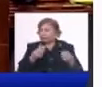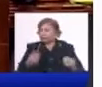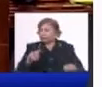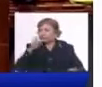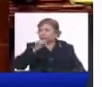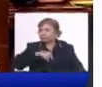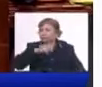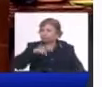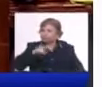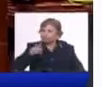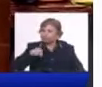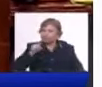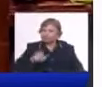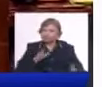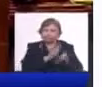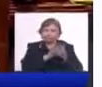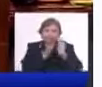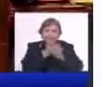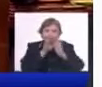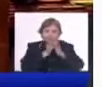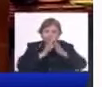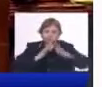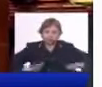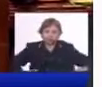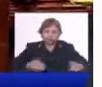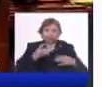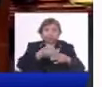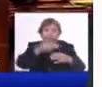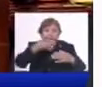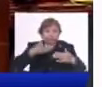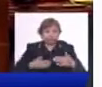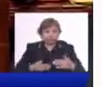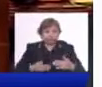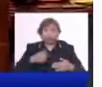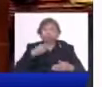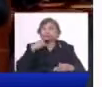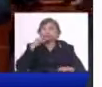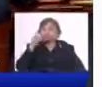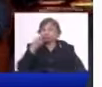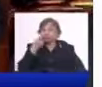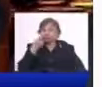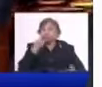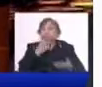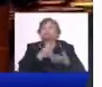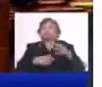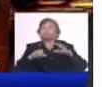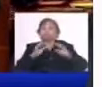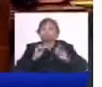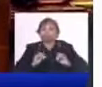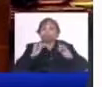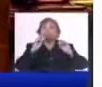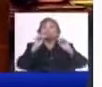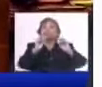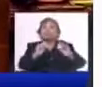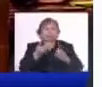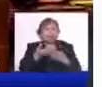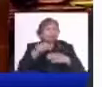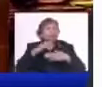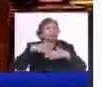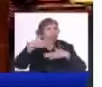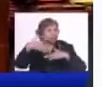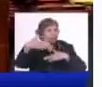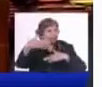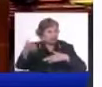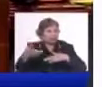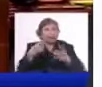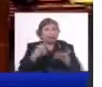Porque necesitamos la paz cuanto antes. Porque eso es lo primero que debemos de poner delante y después podremos